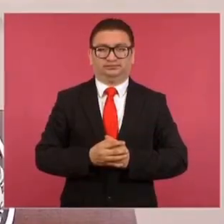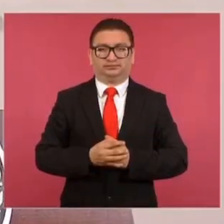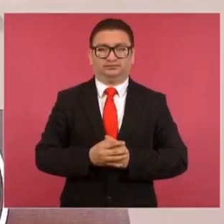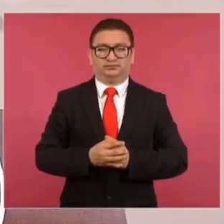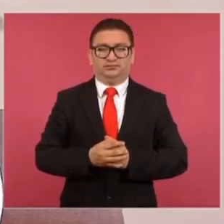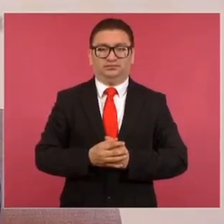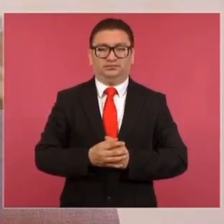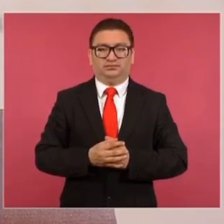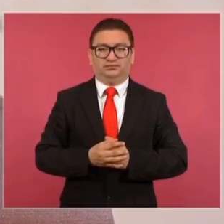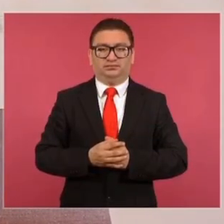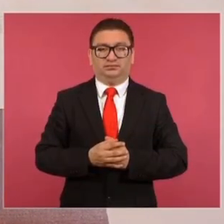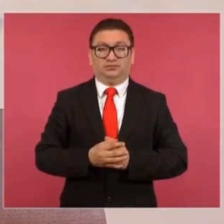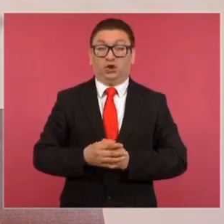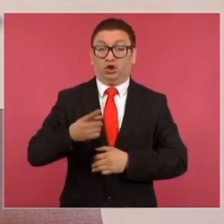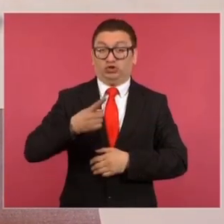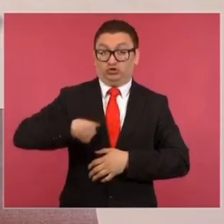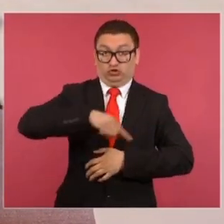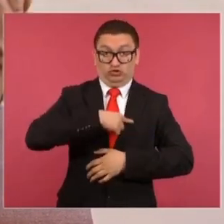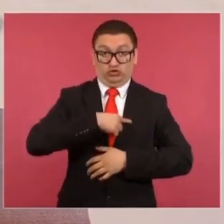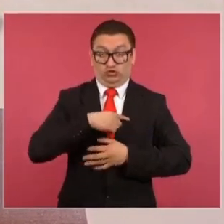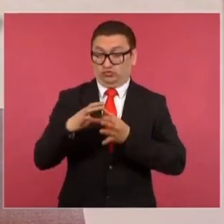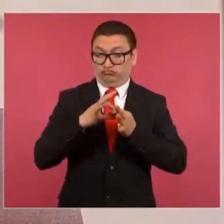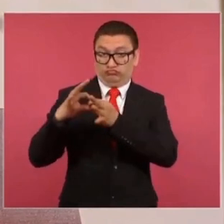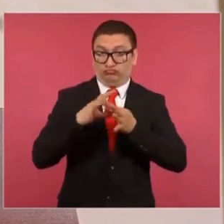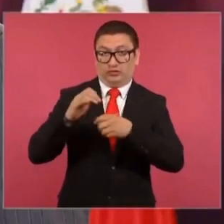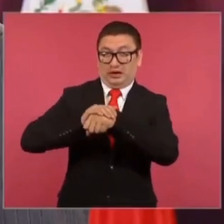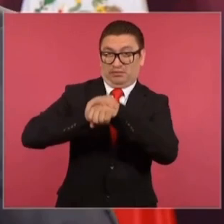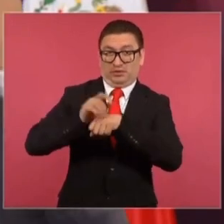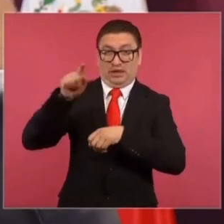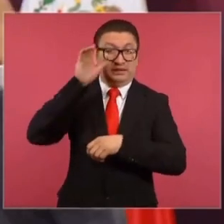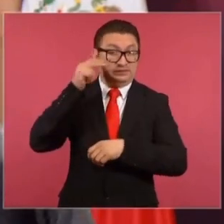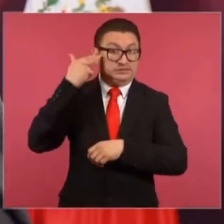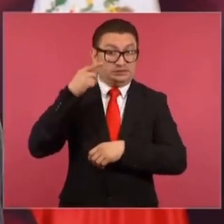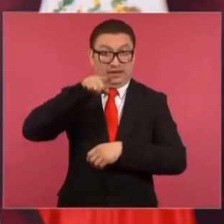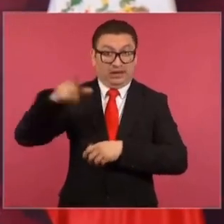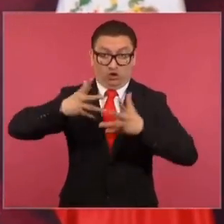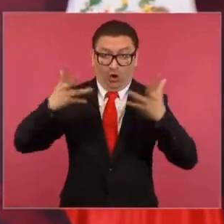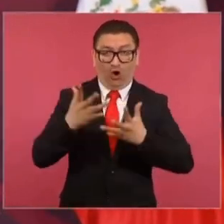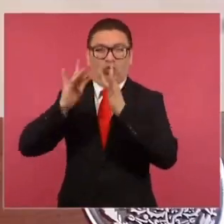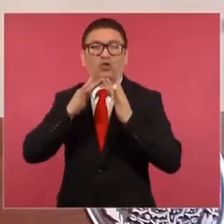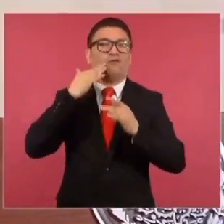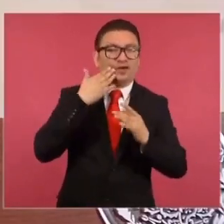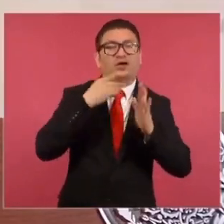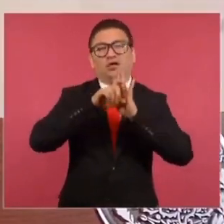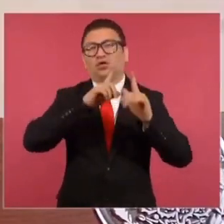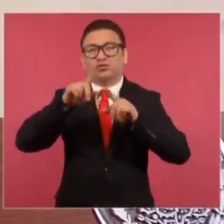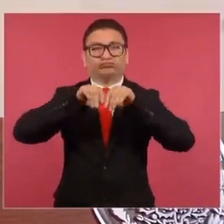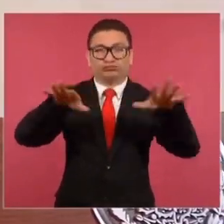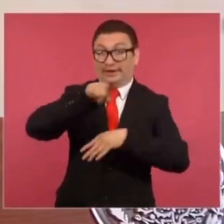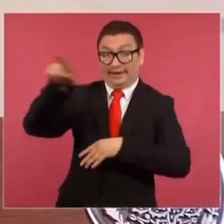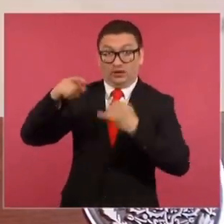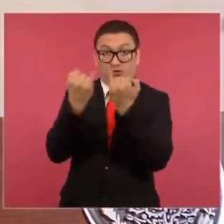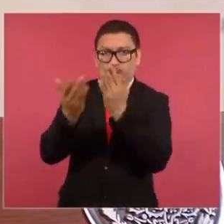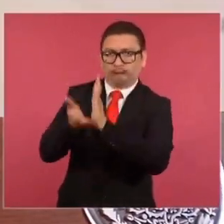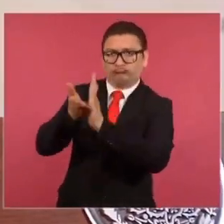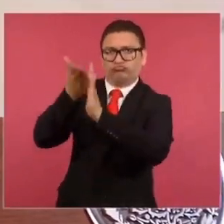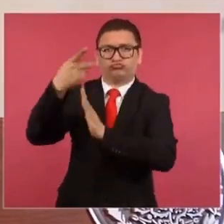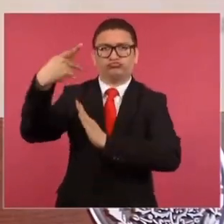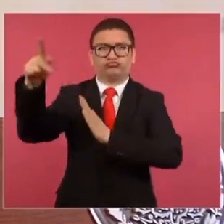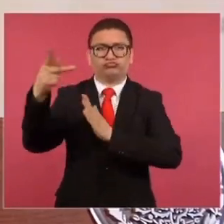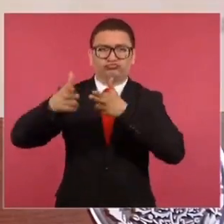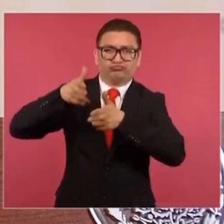amigos con quienes tenemos muy buenas relaciones, de China, que hacen obras muy importantes, están construyendo un